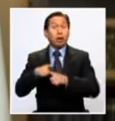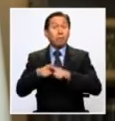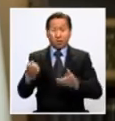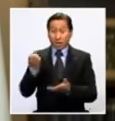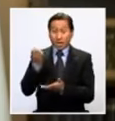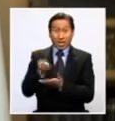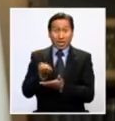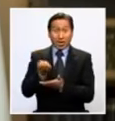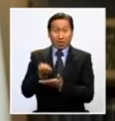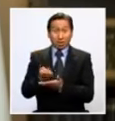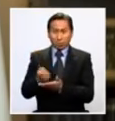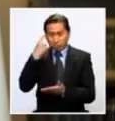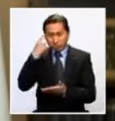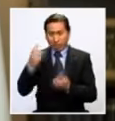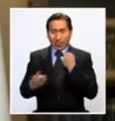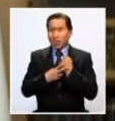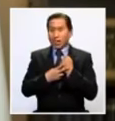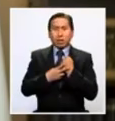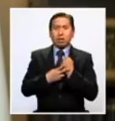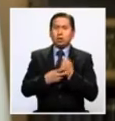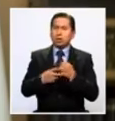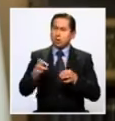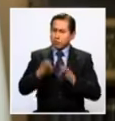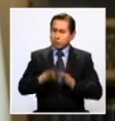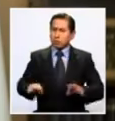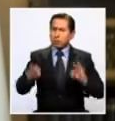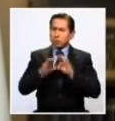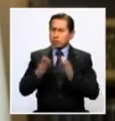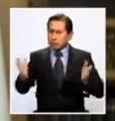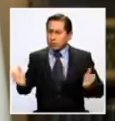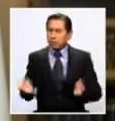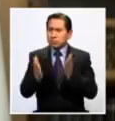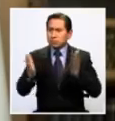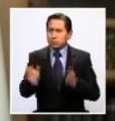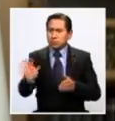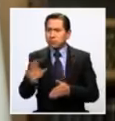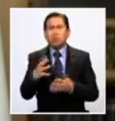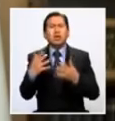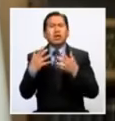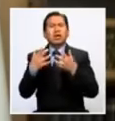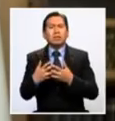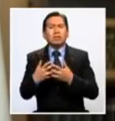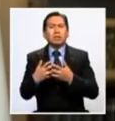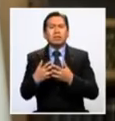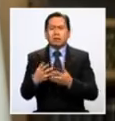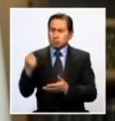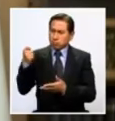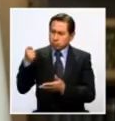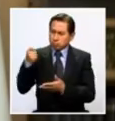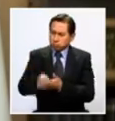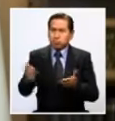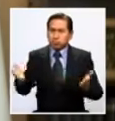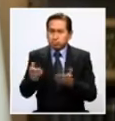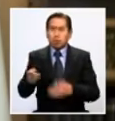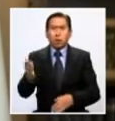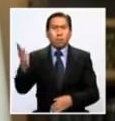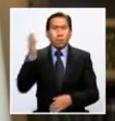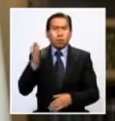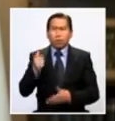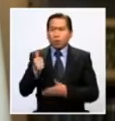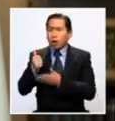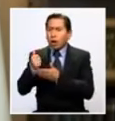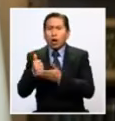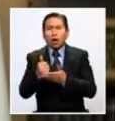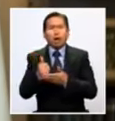no solo es ahorro, también es impulso a las empresas, impulso a la inversión y ayuda con bonos a las